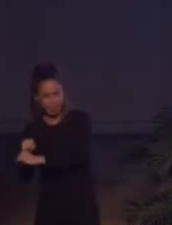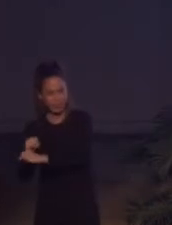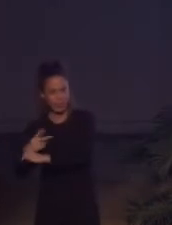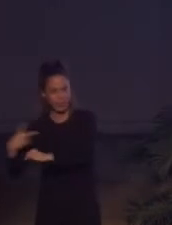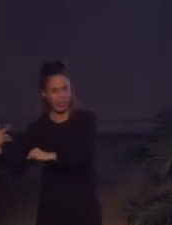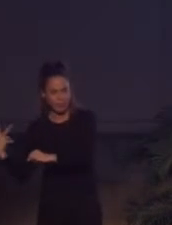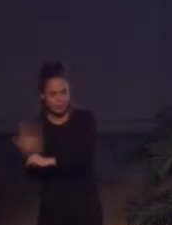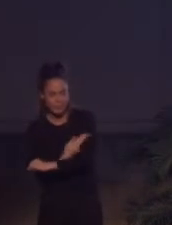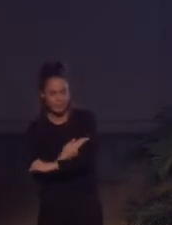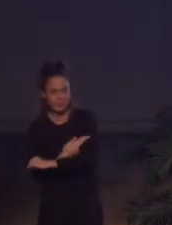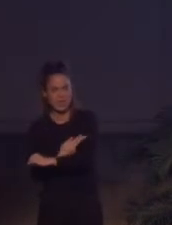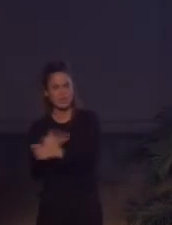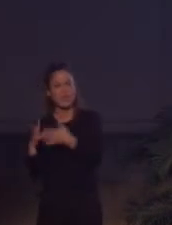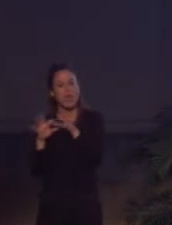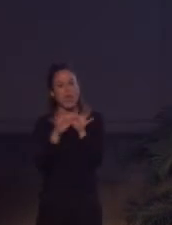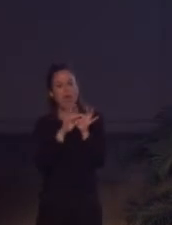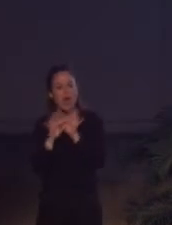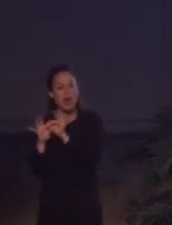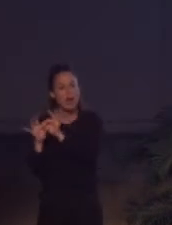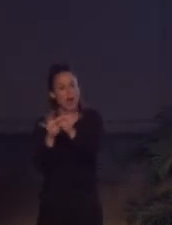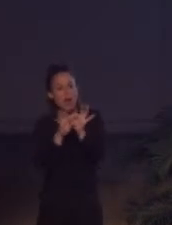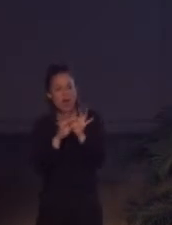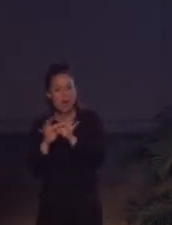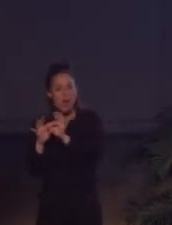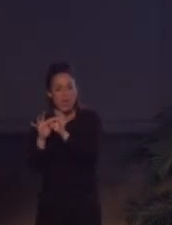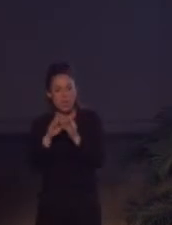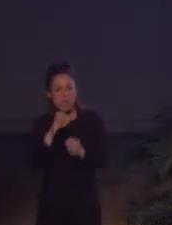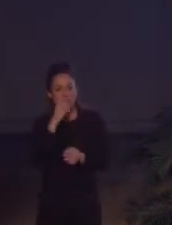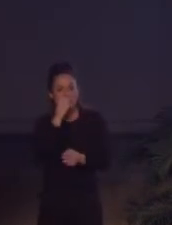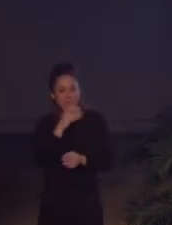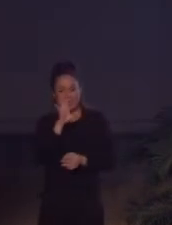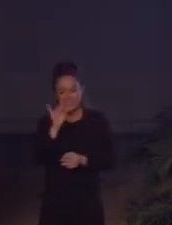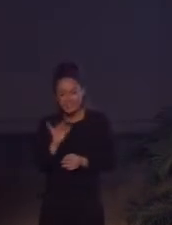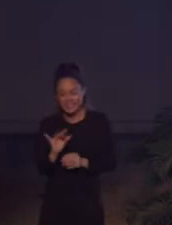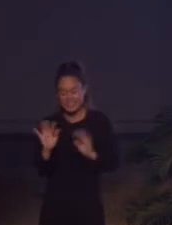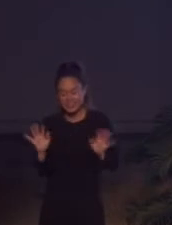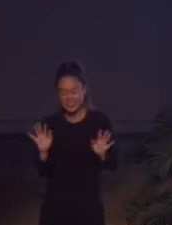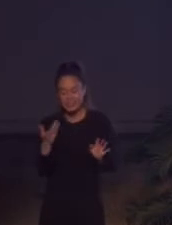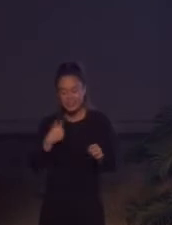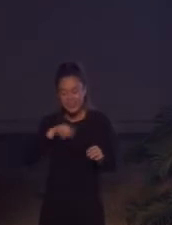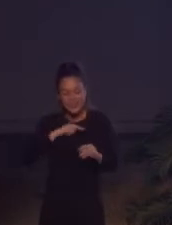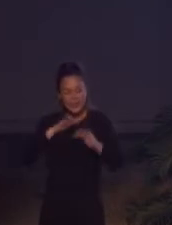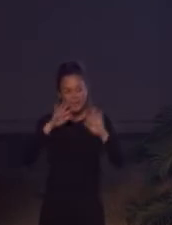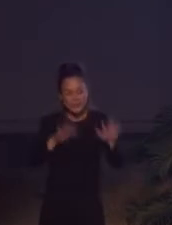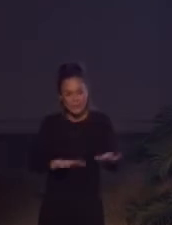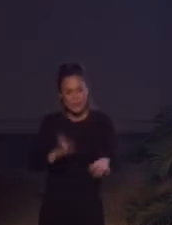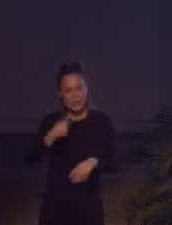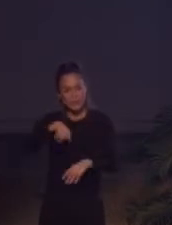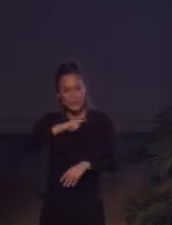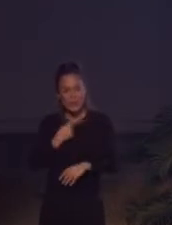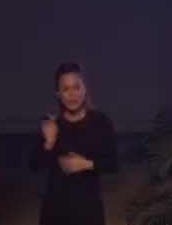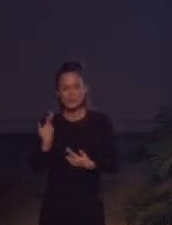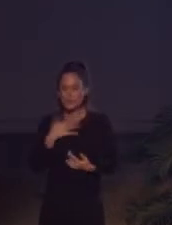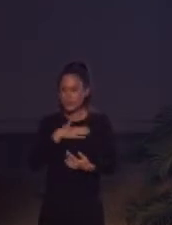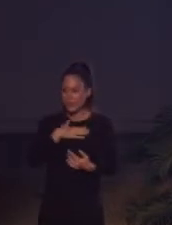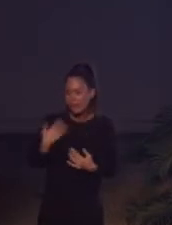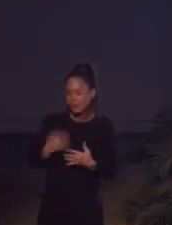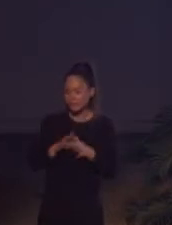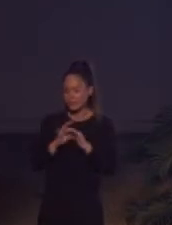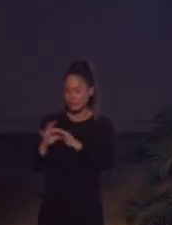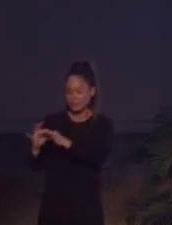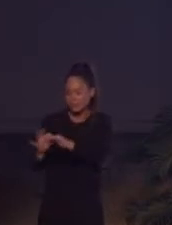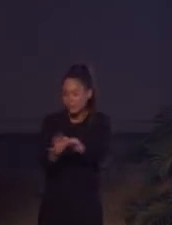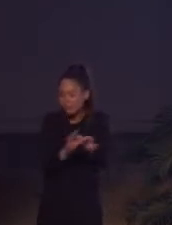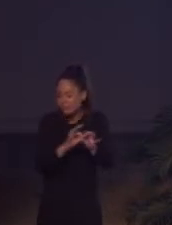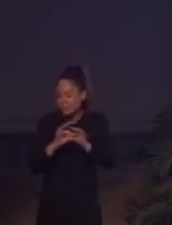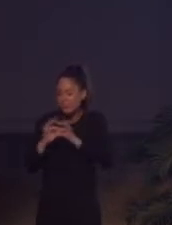horregatik, aliantza baina gehiago, esango nuke, dena barne hartzen duen ba, diskurso batekin lan egin nahi degula,